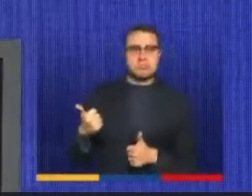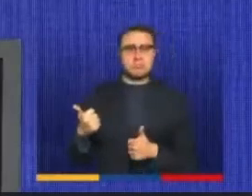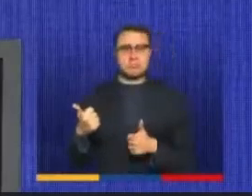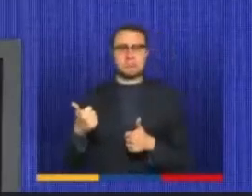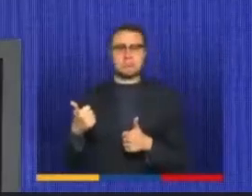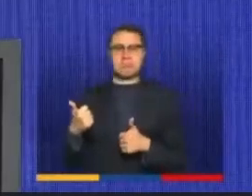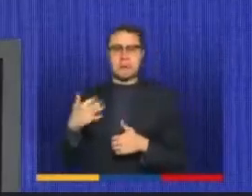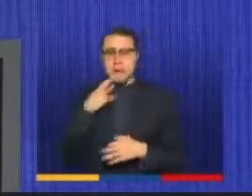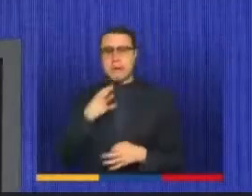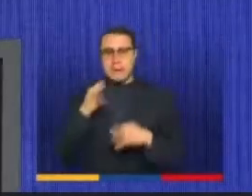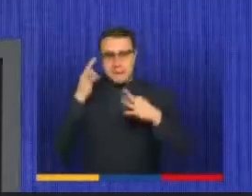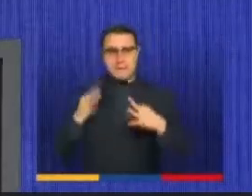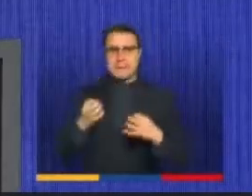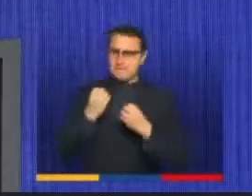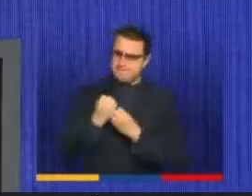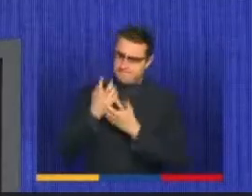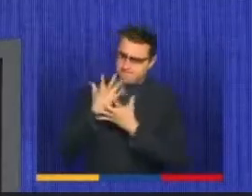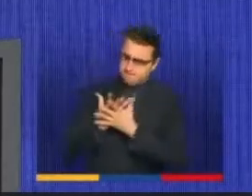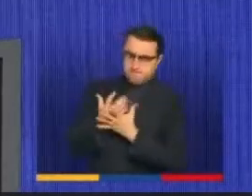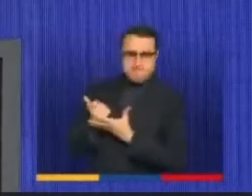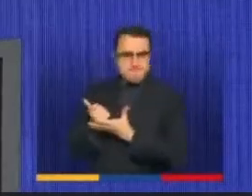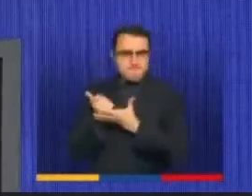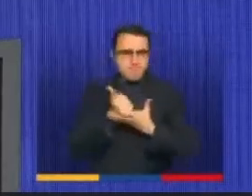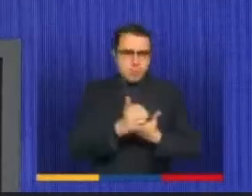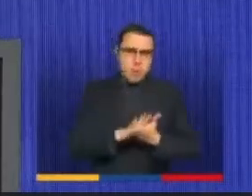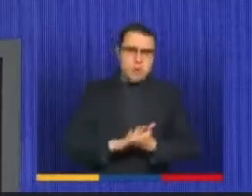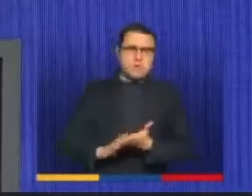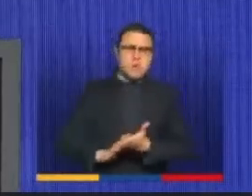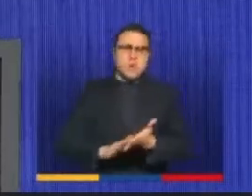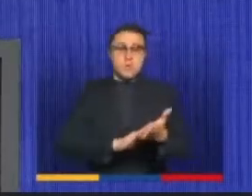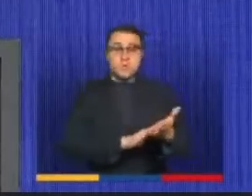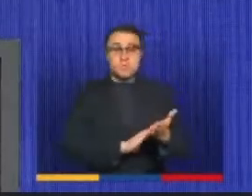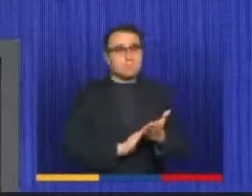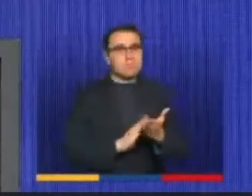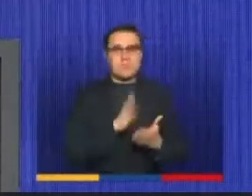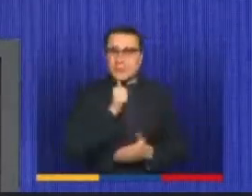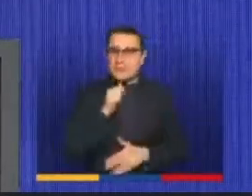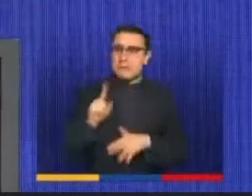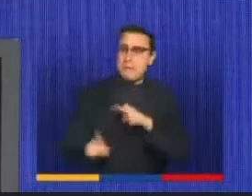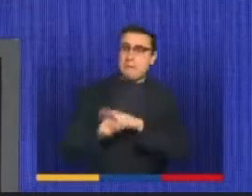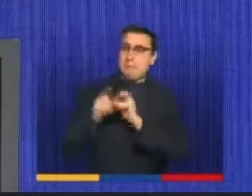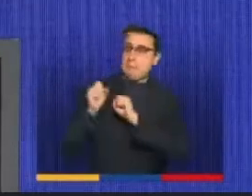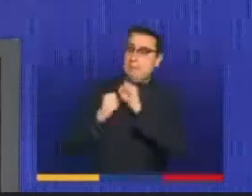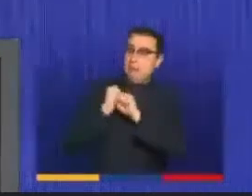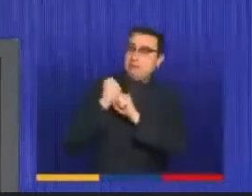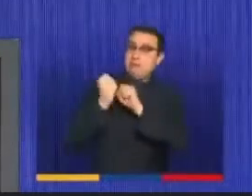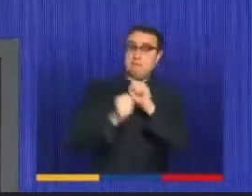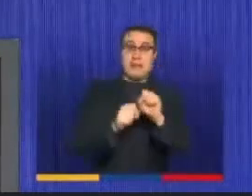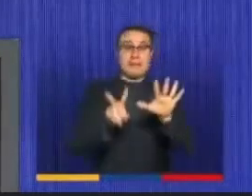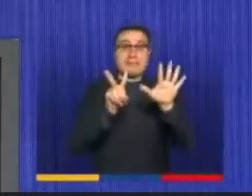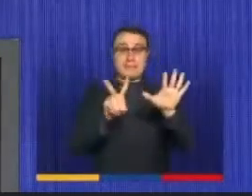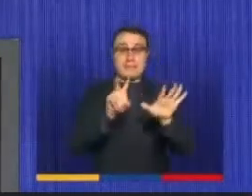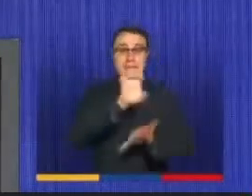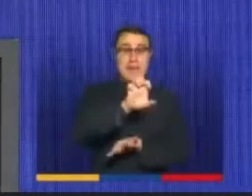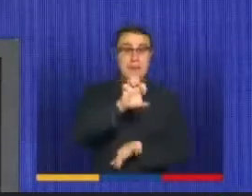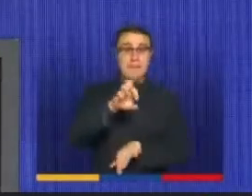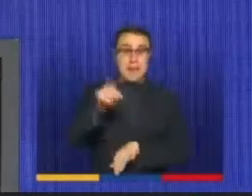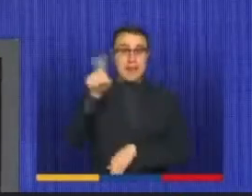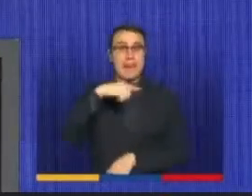digamos, que genere estructuralmente una solución. Los problemas estallan cada año. Ya tenemos 7 PS que van a quebrar.